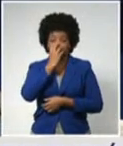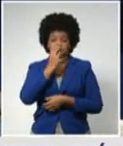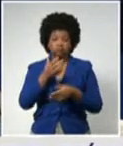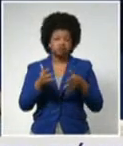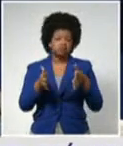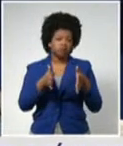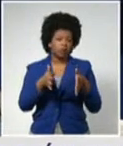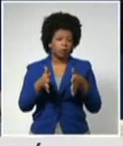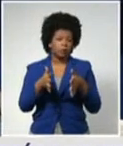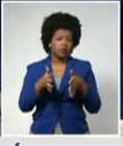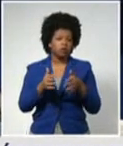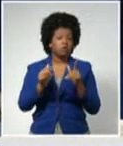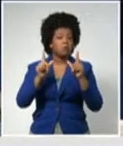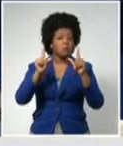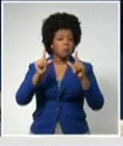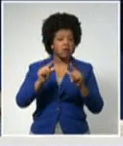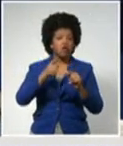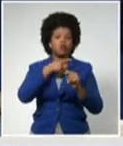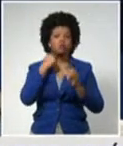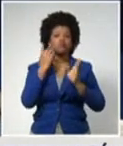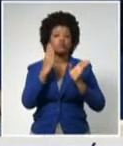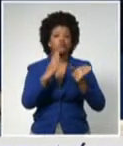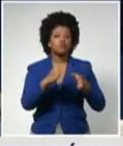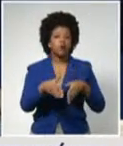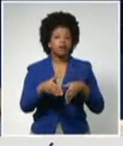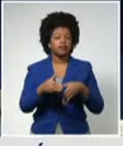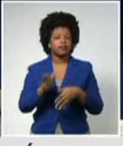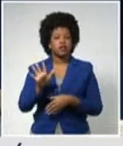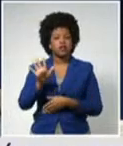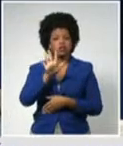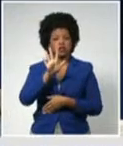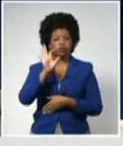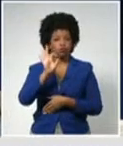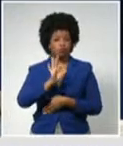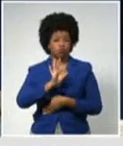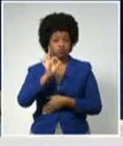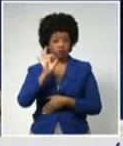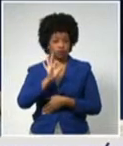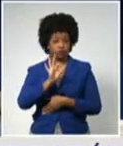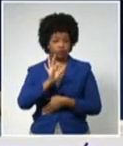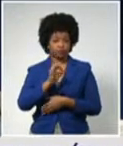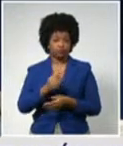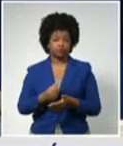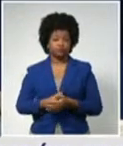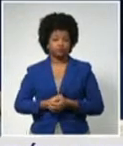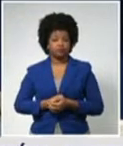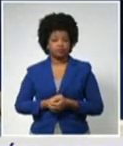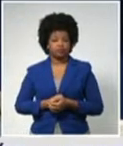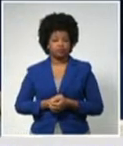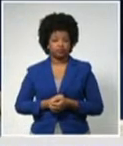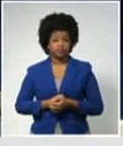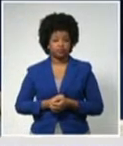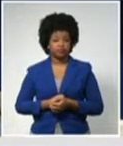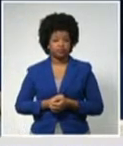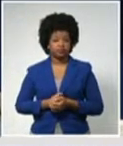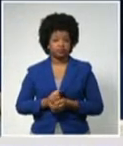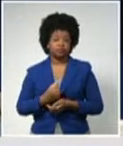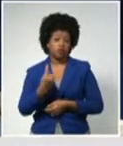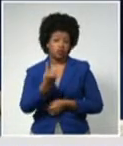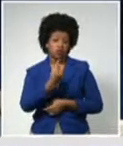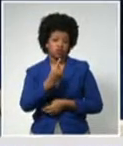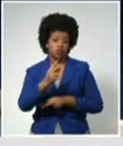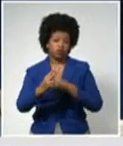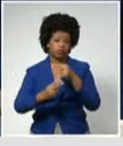se redujeron las muertes en un 5%, en una quinta parte de los que solo recibieron el